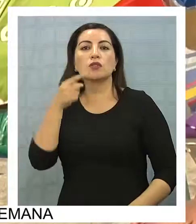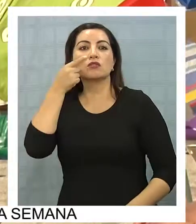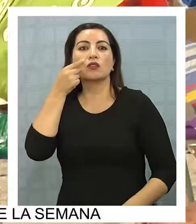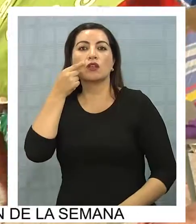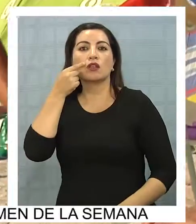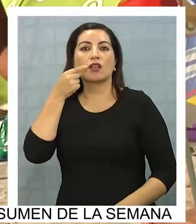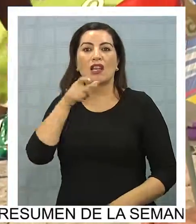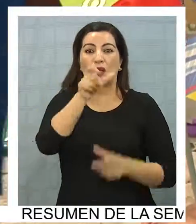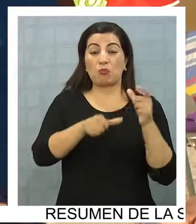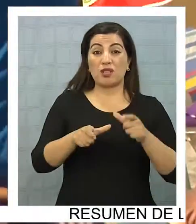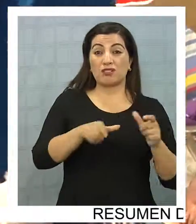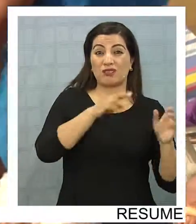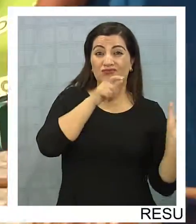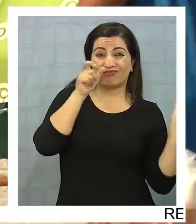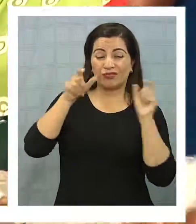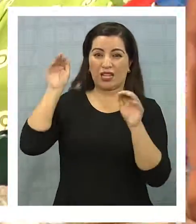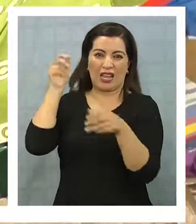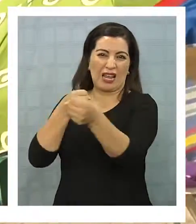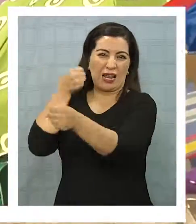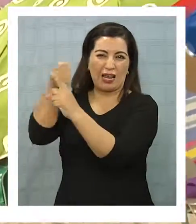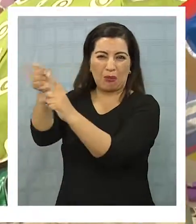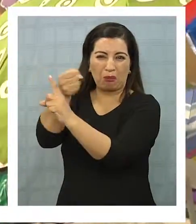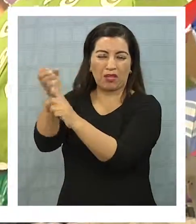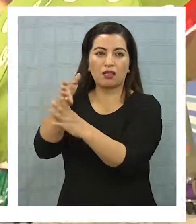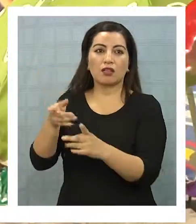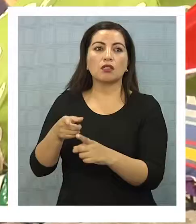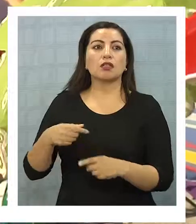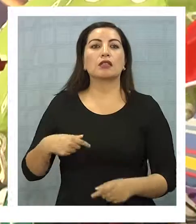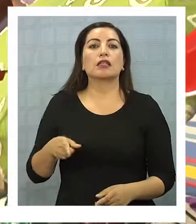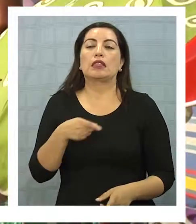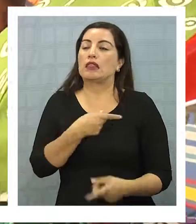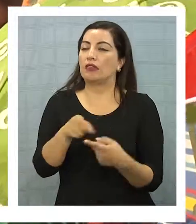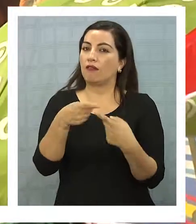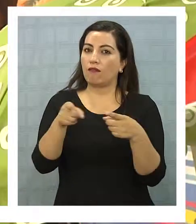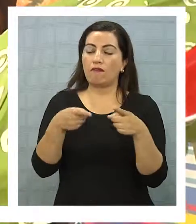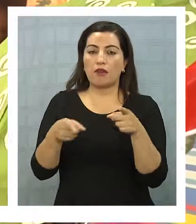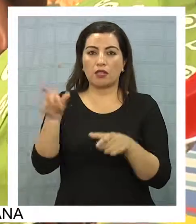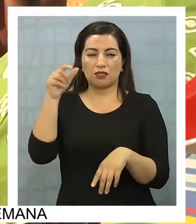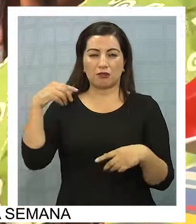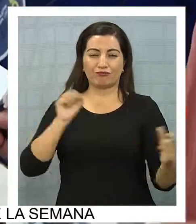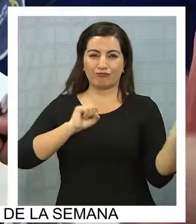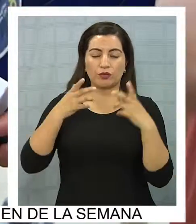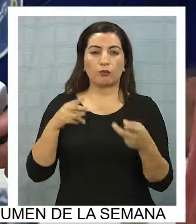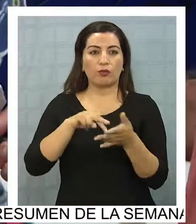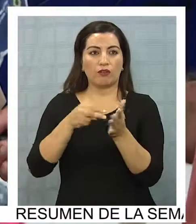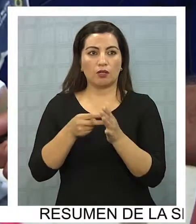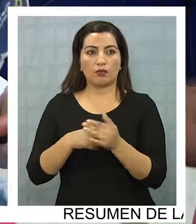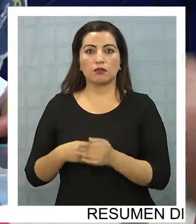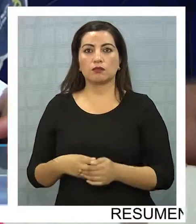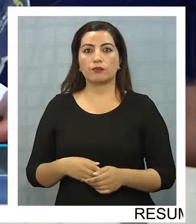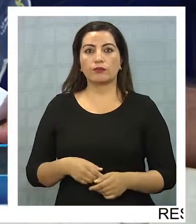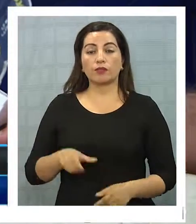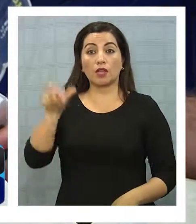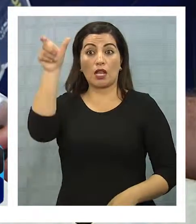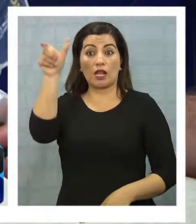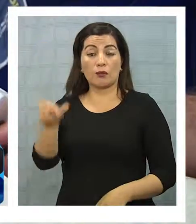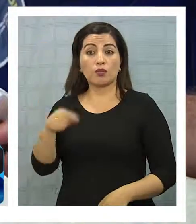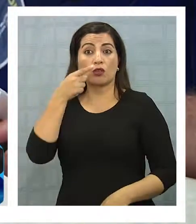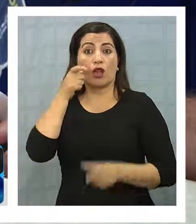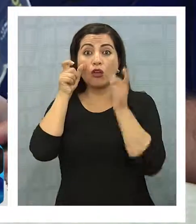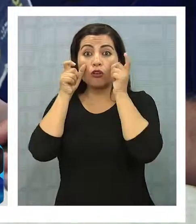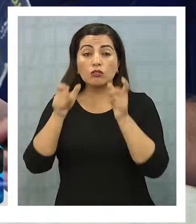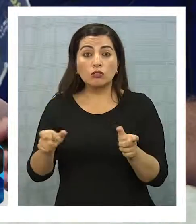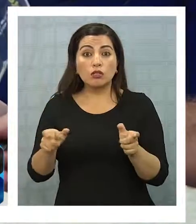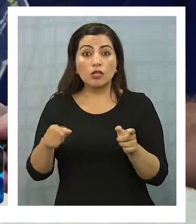bañistas Al controlar a un vendedor de comida ambulante Generando diversas reacciones Resulta que el inspector hizo bien la pega Y la persona